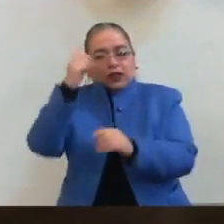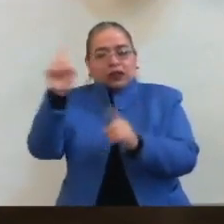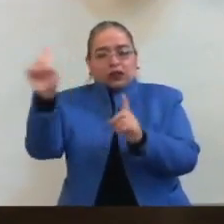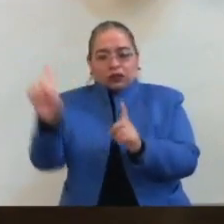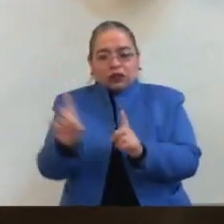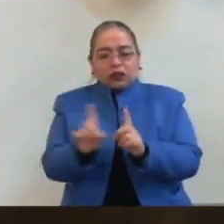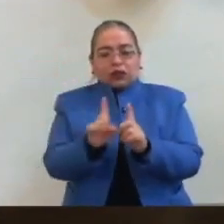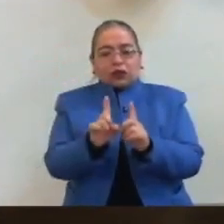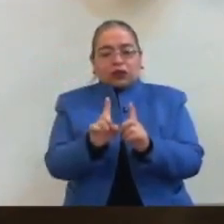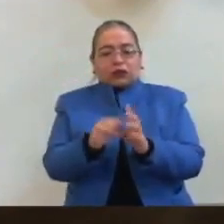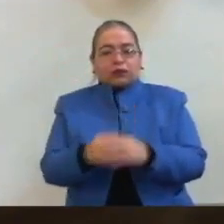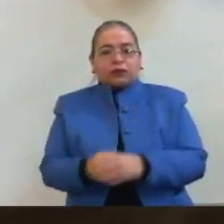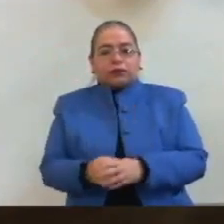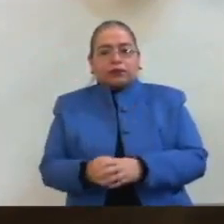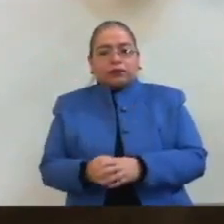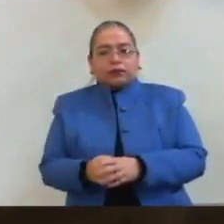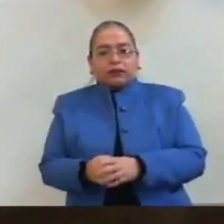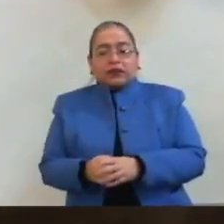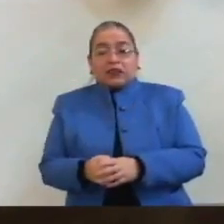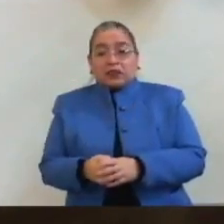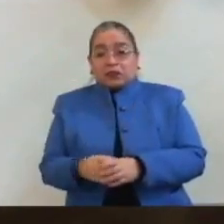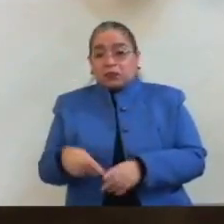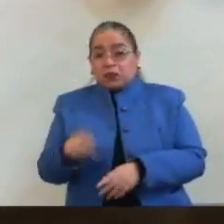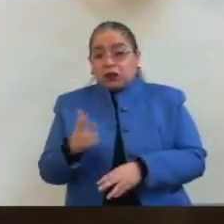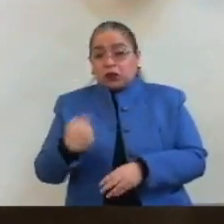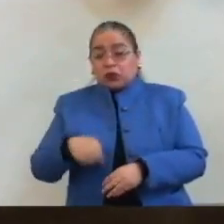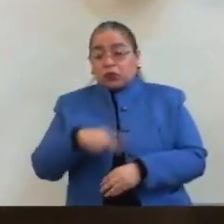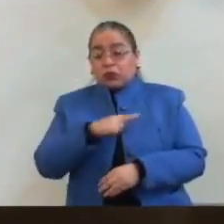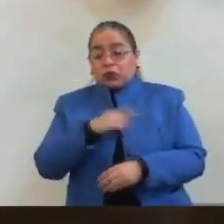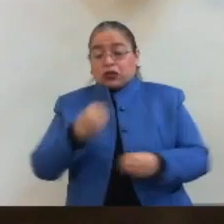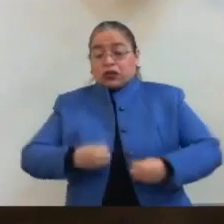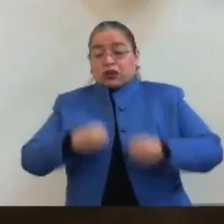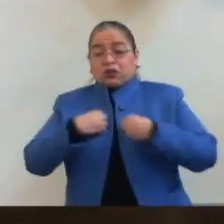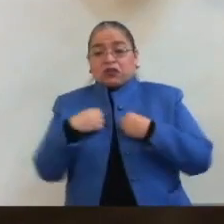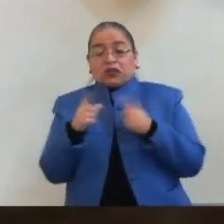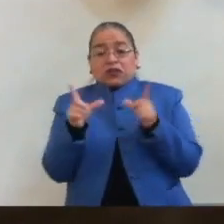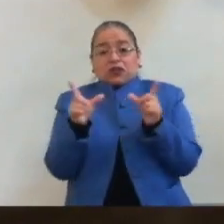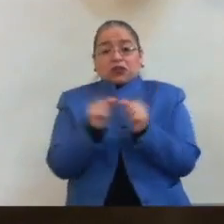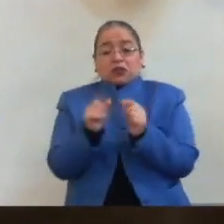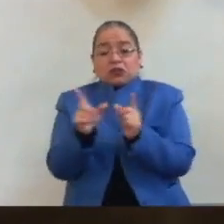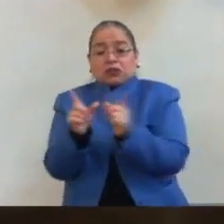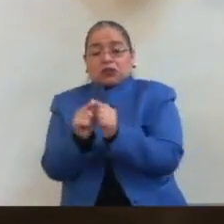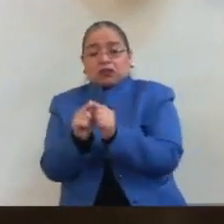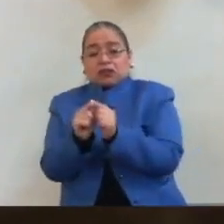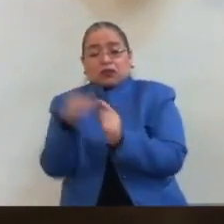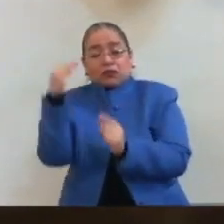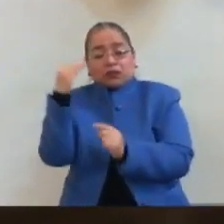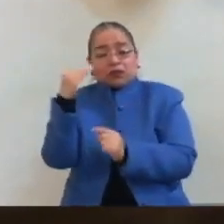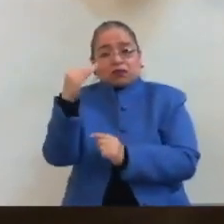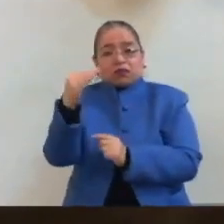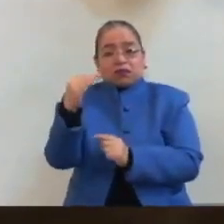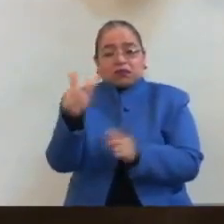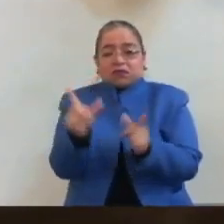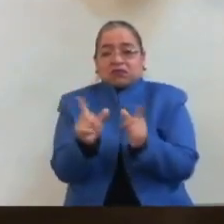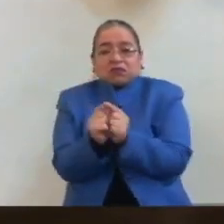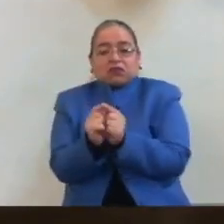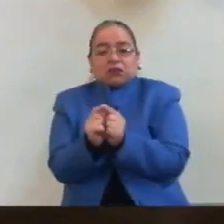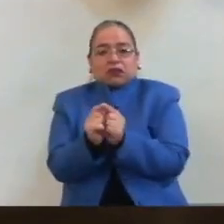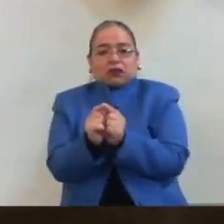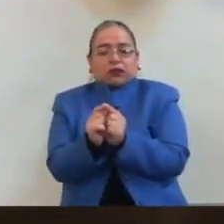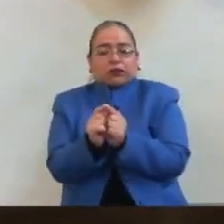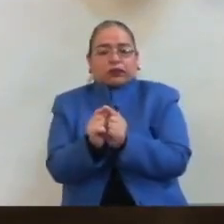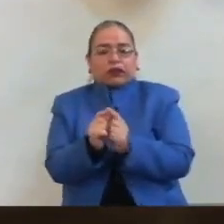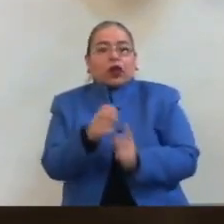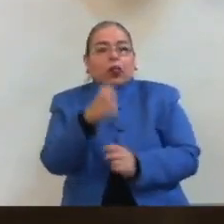y el tiempo es breve muy breve por eso dice el apóstol